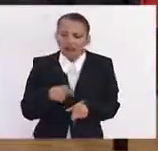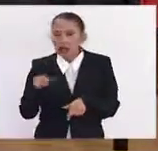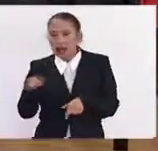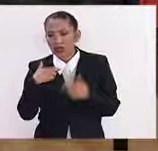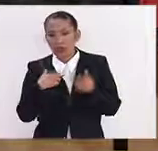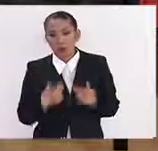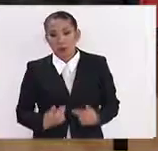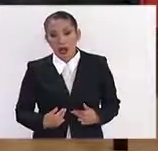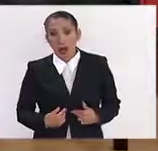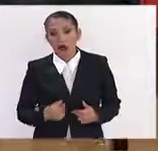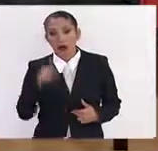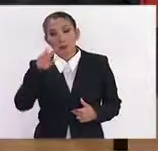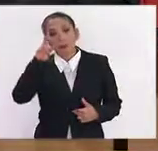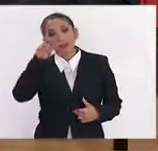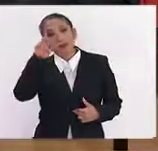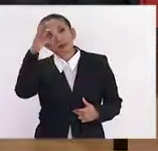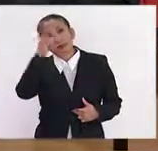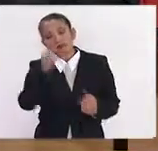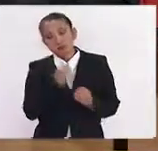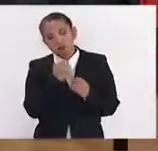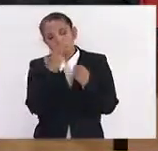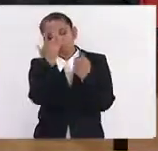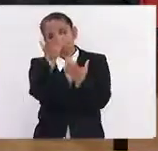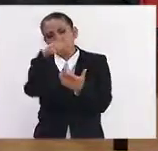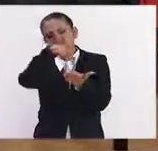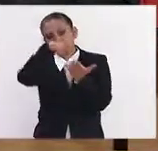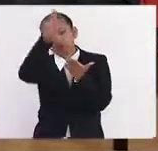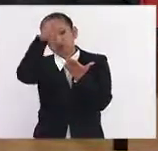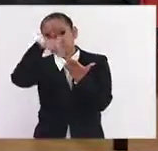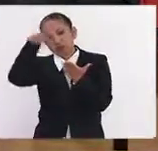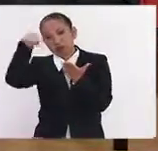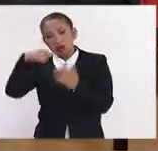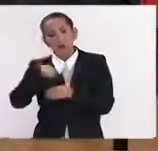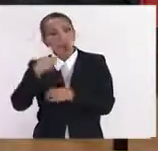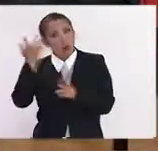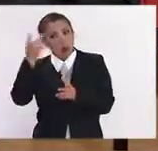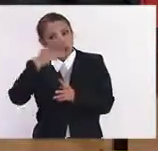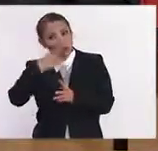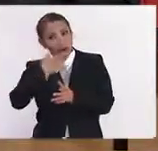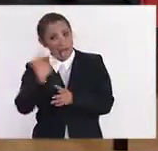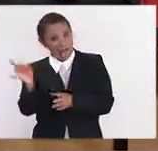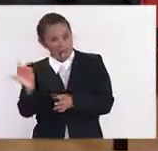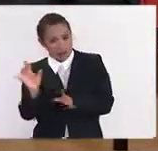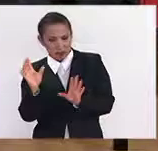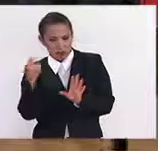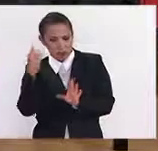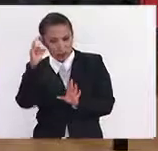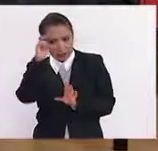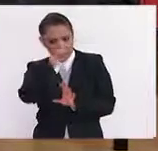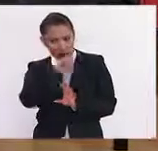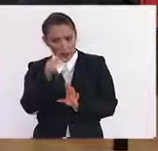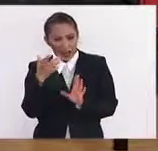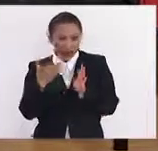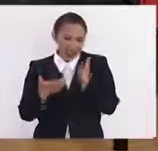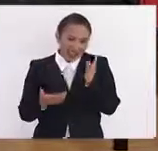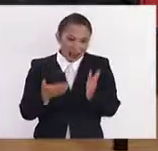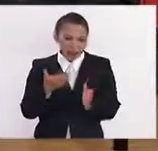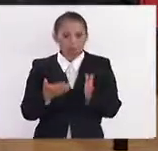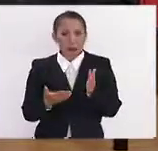del ser humano ante esa expresión hiperrealista, ¿no? Supongo que no es fácil, supongo que no es sencillo a